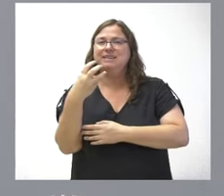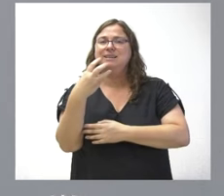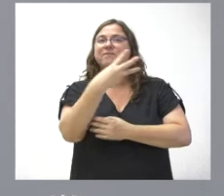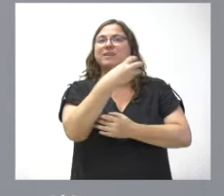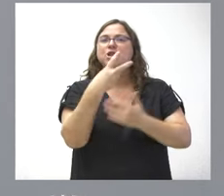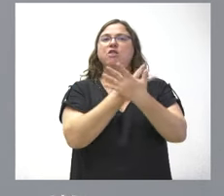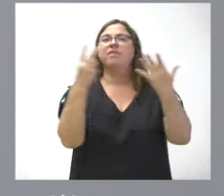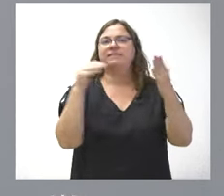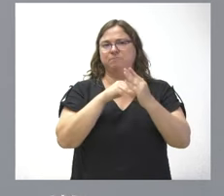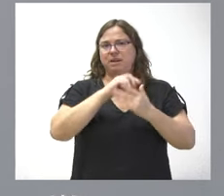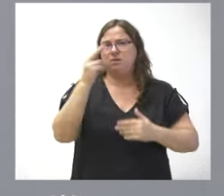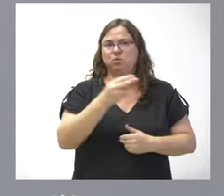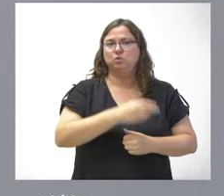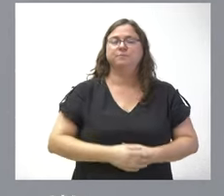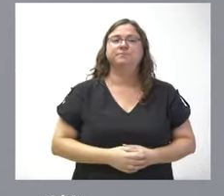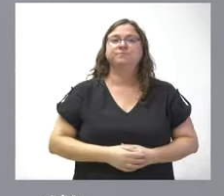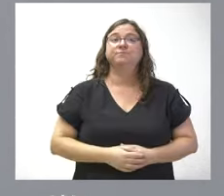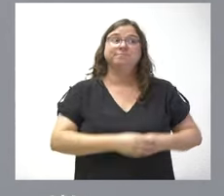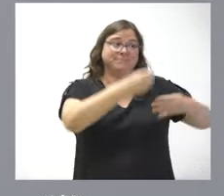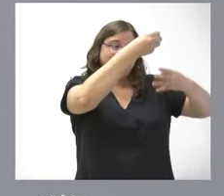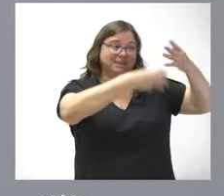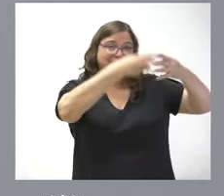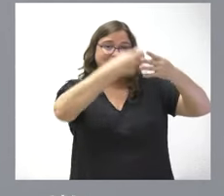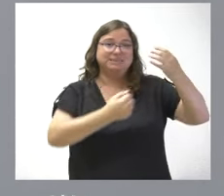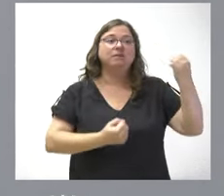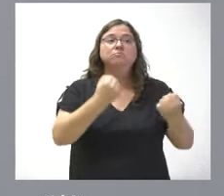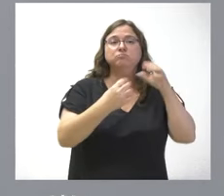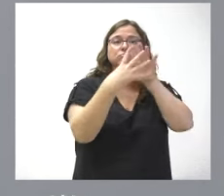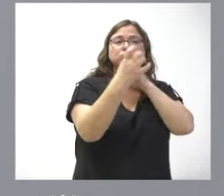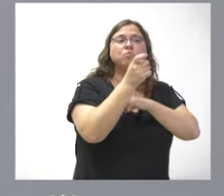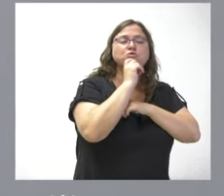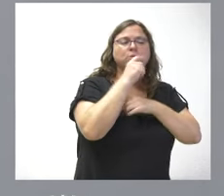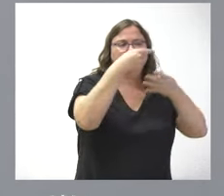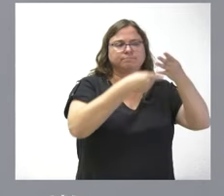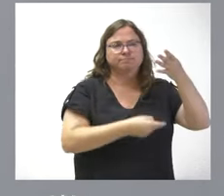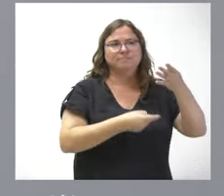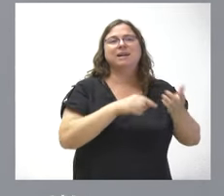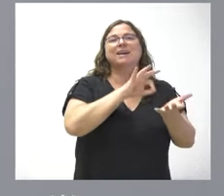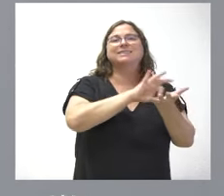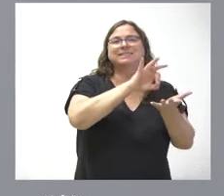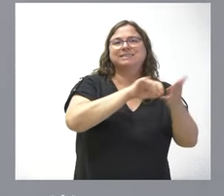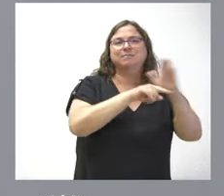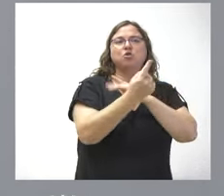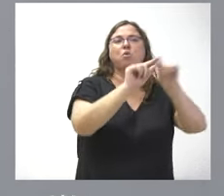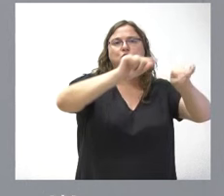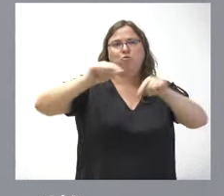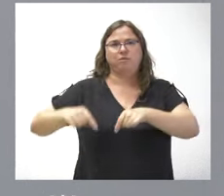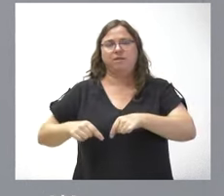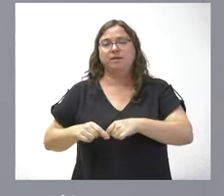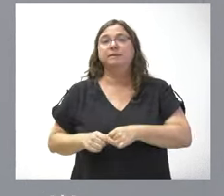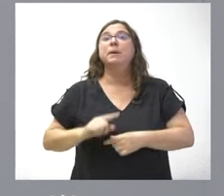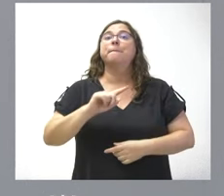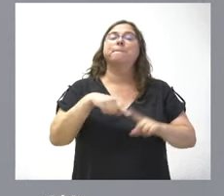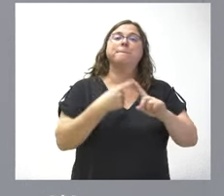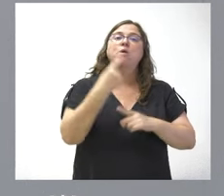17,000 tienen ustedes la distribución de estos vehículos en cada uno de las gerencias provinciales y Asimismo 1